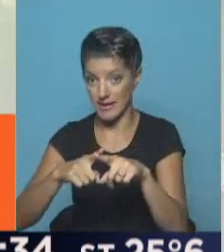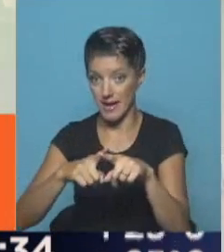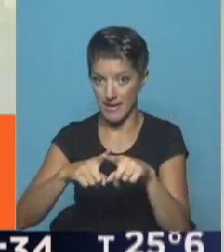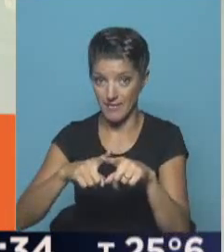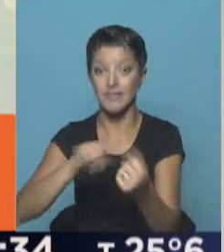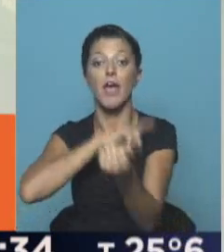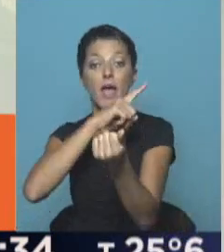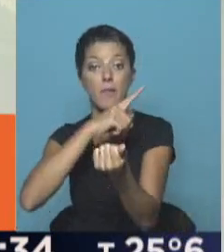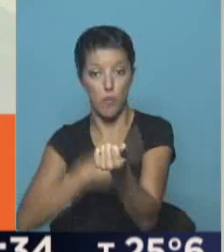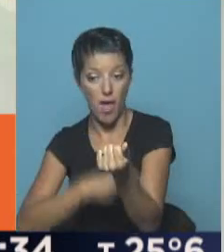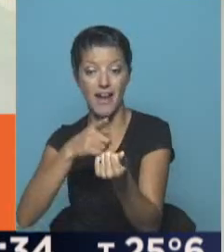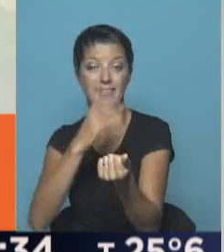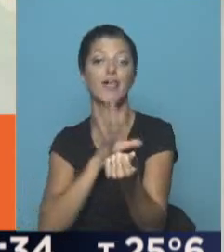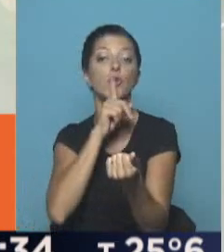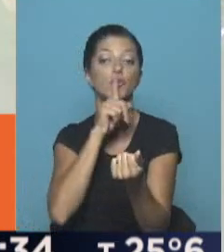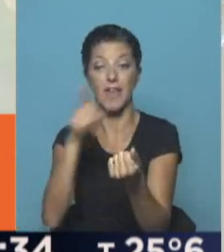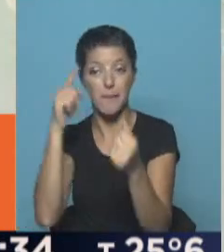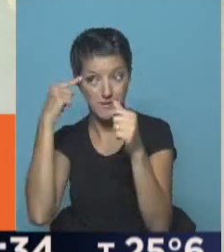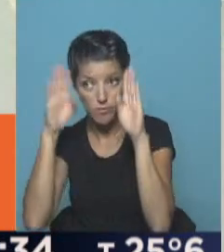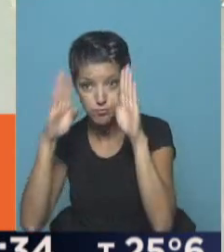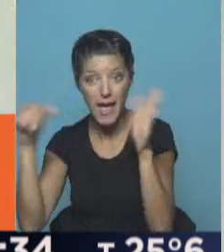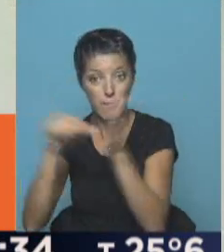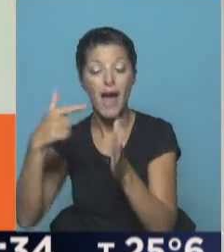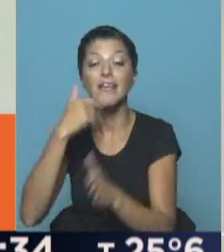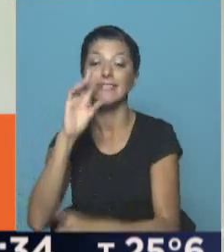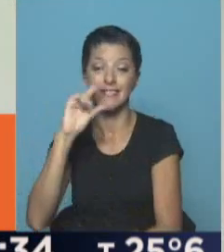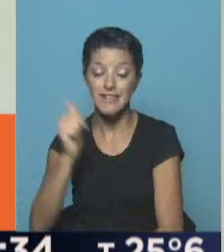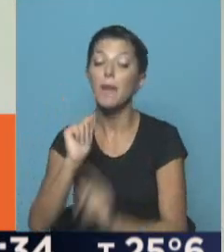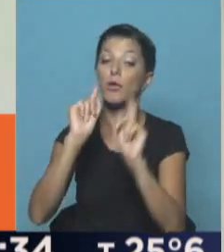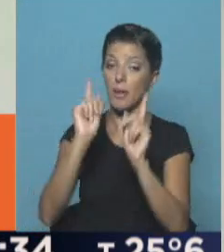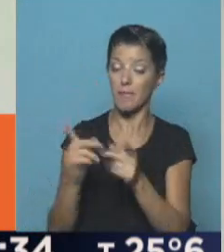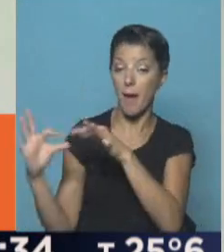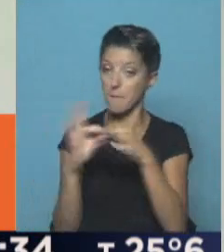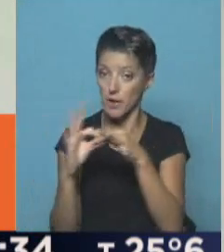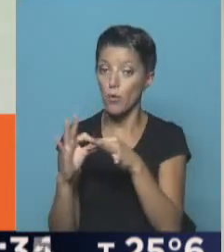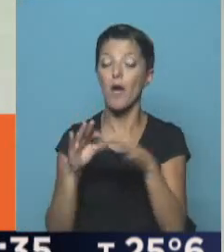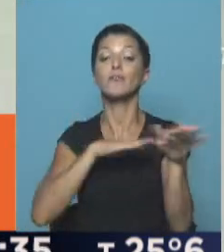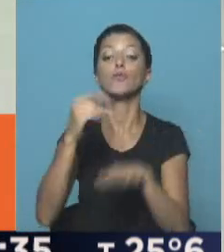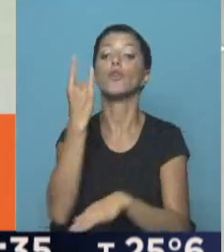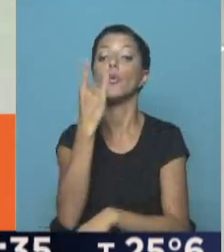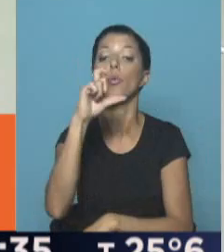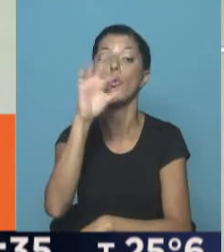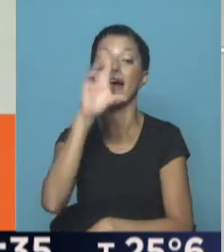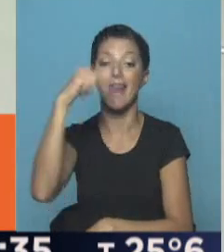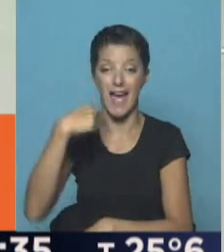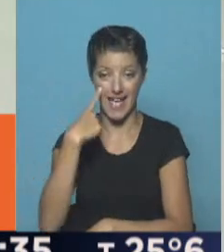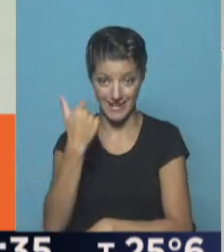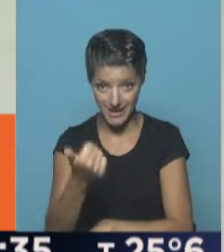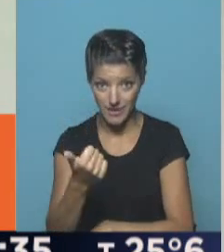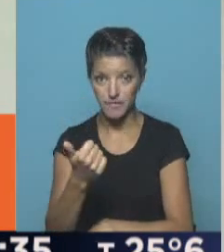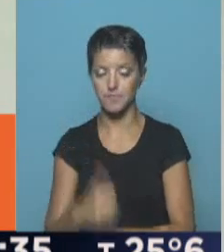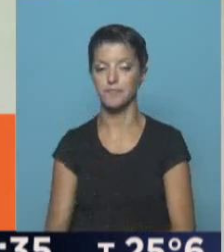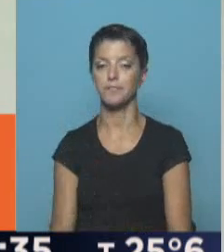Siria a partir del apoyo militar decisivo y los hechos que tienen lugar en Ucrania. Para